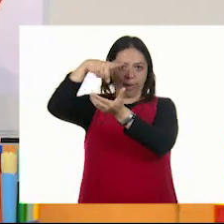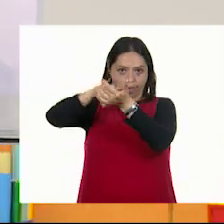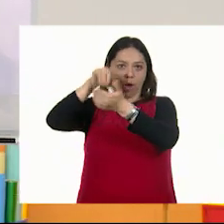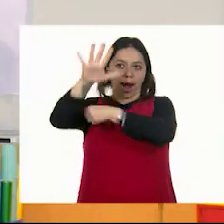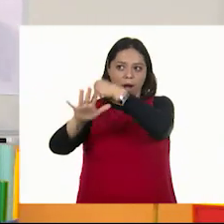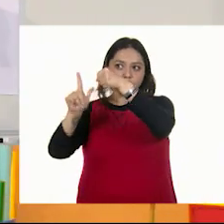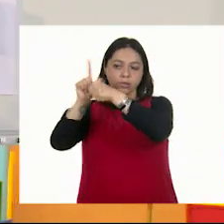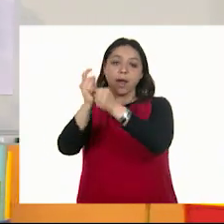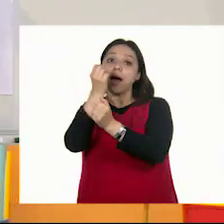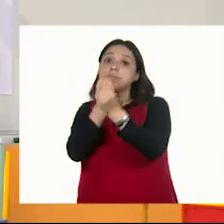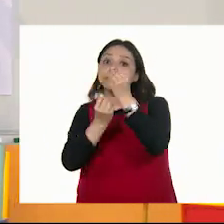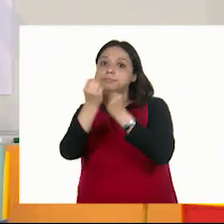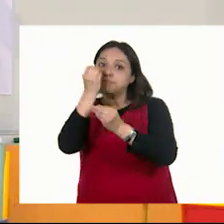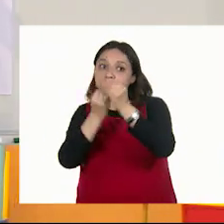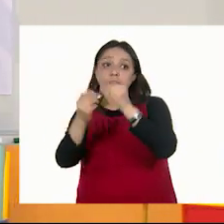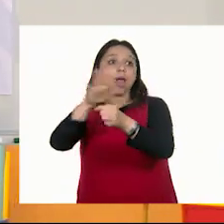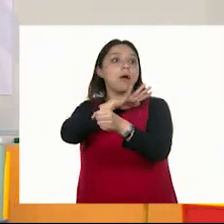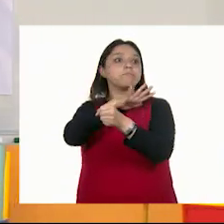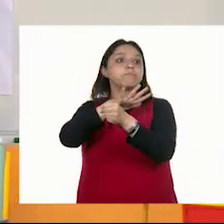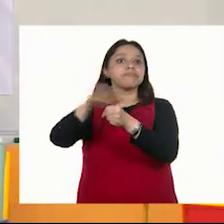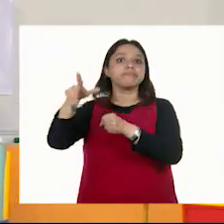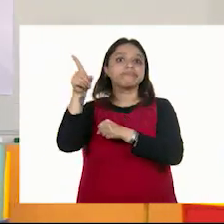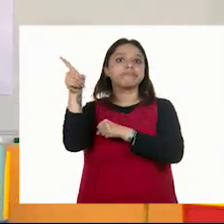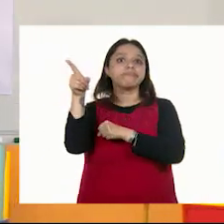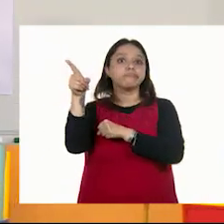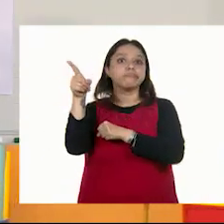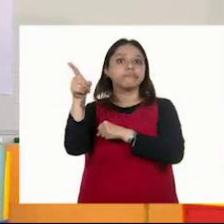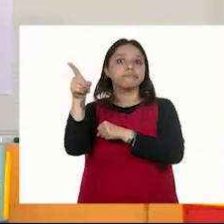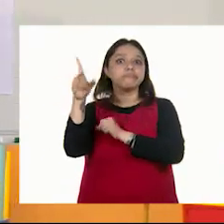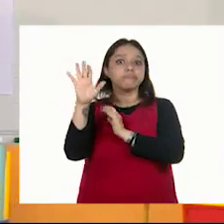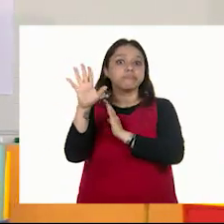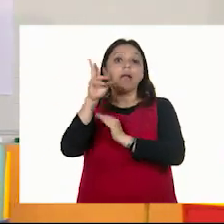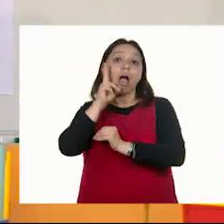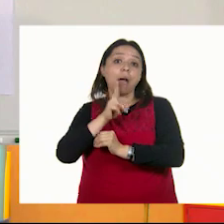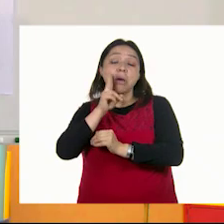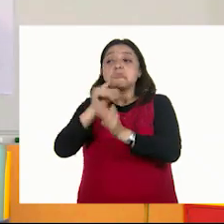se llenó ese apartado. Ya se llenó este apartado. ¿Habrá más? Pues lo voy a poner aquí.